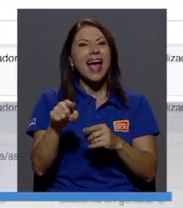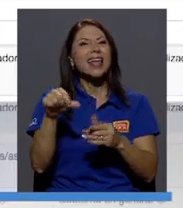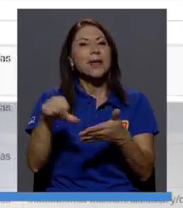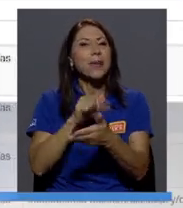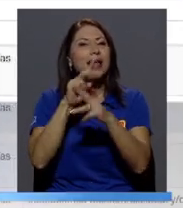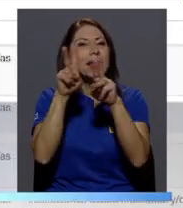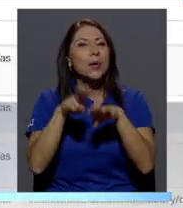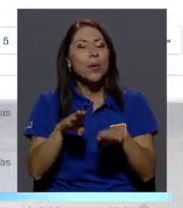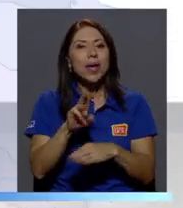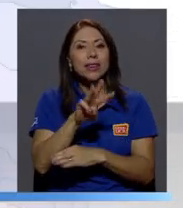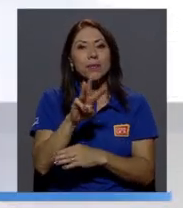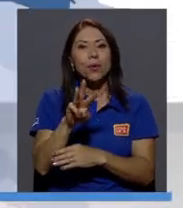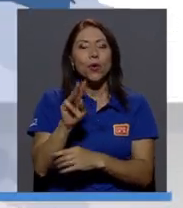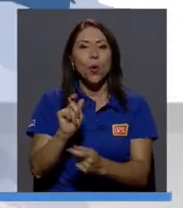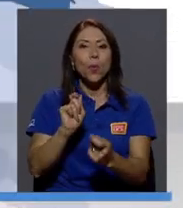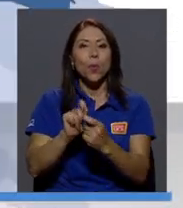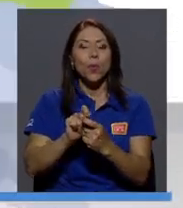dirección